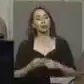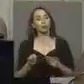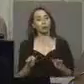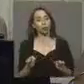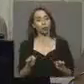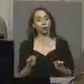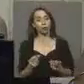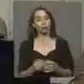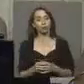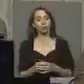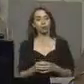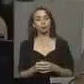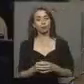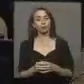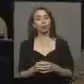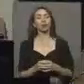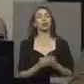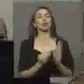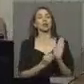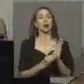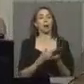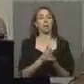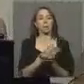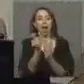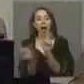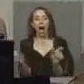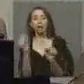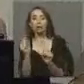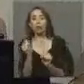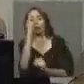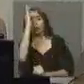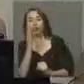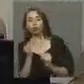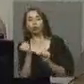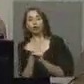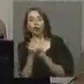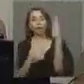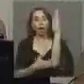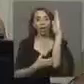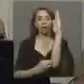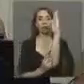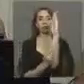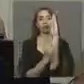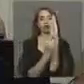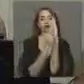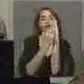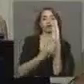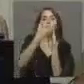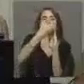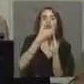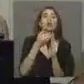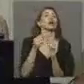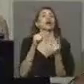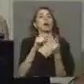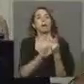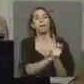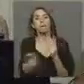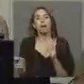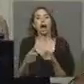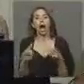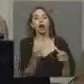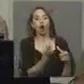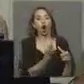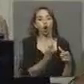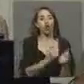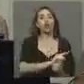de la función pública a través de distintos planes de carreras, de incrementos, de paso